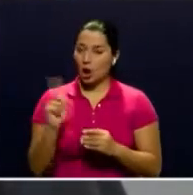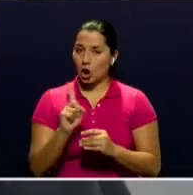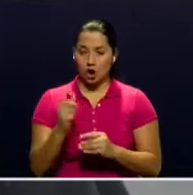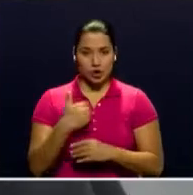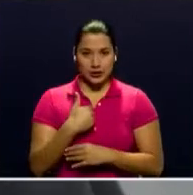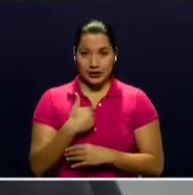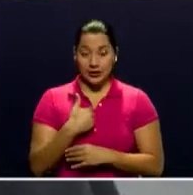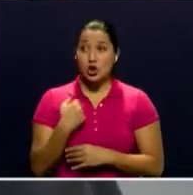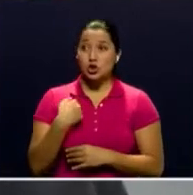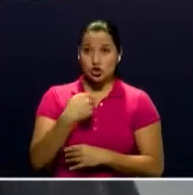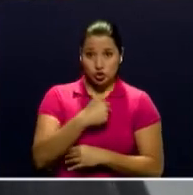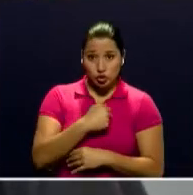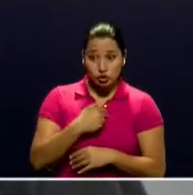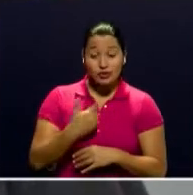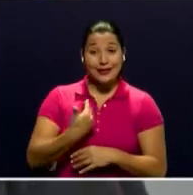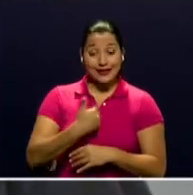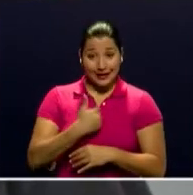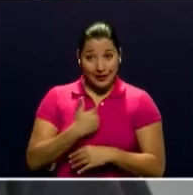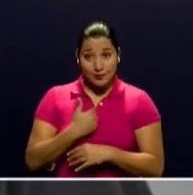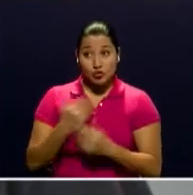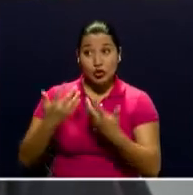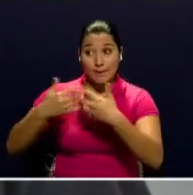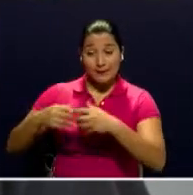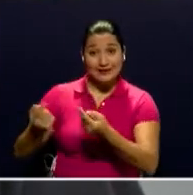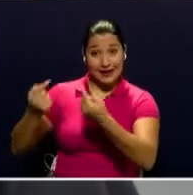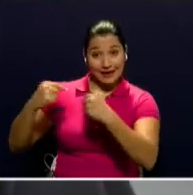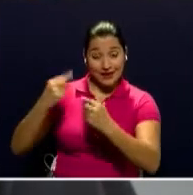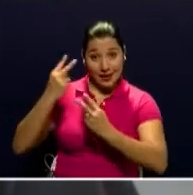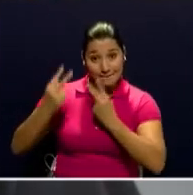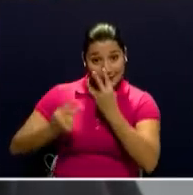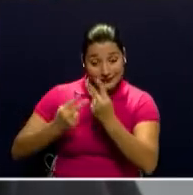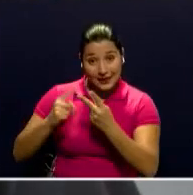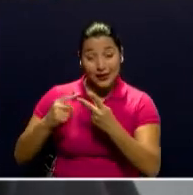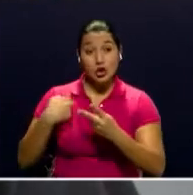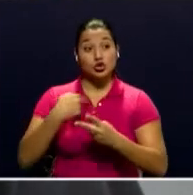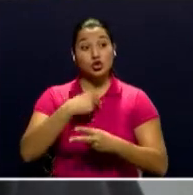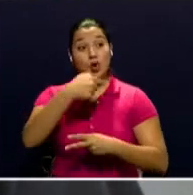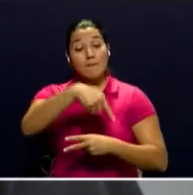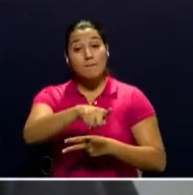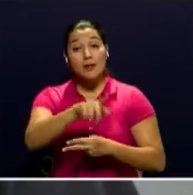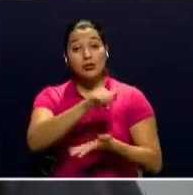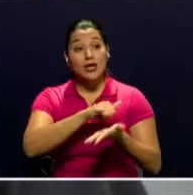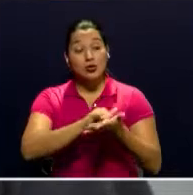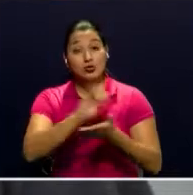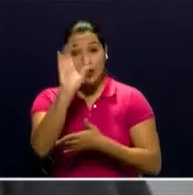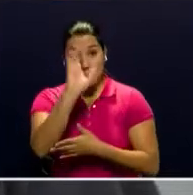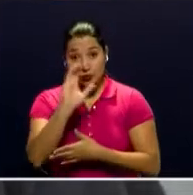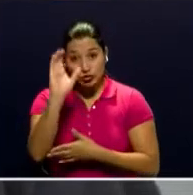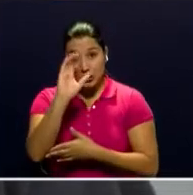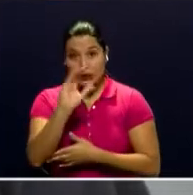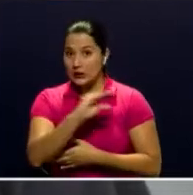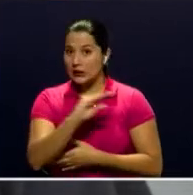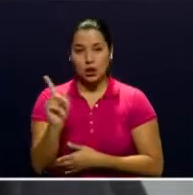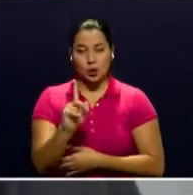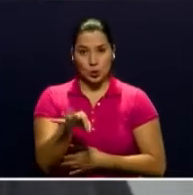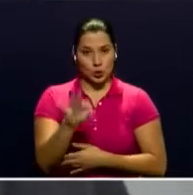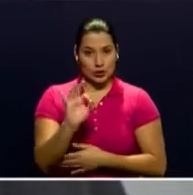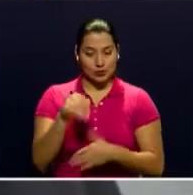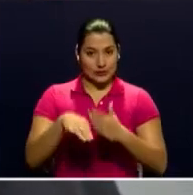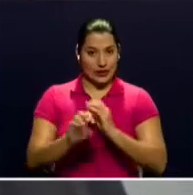tenemos proveedores que nos visitan, tenemos también, vamos a almacenes a San José a conseguir y en ningún lado